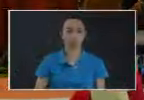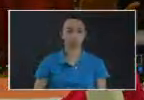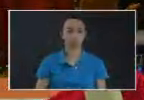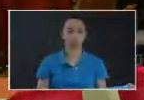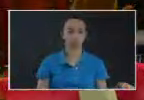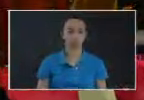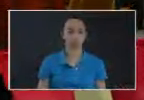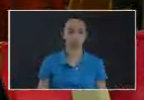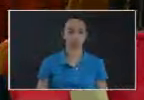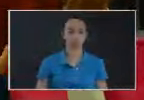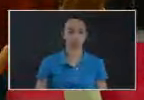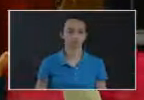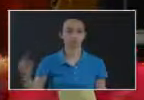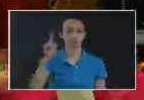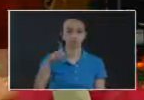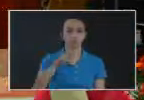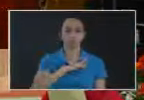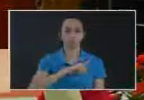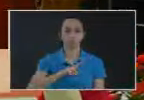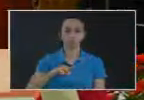Tú fuiste escogido para ser luz.